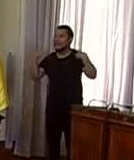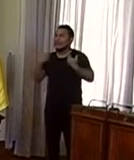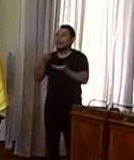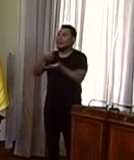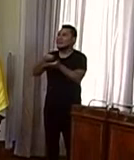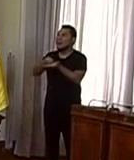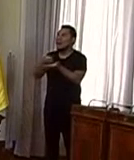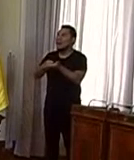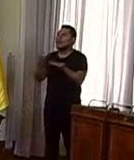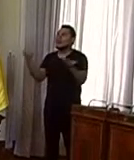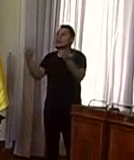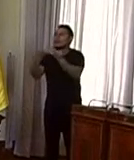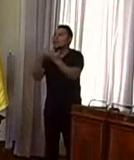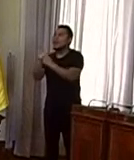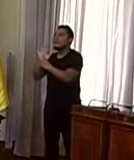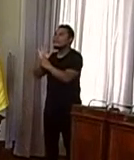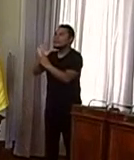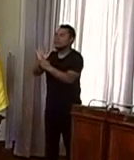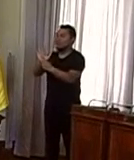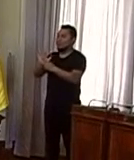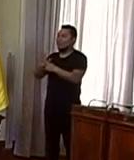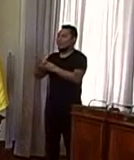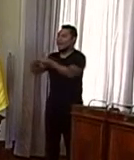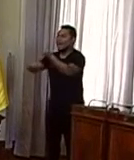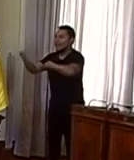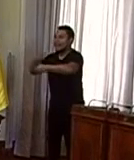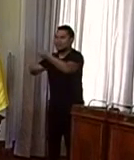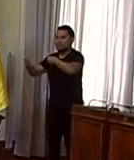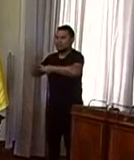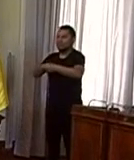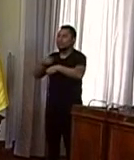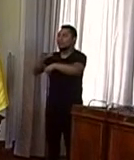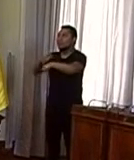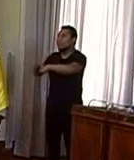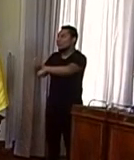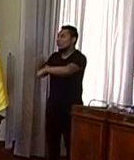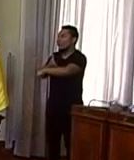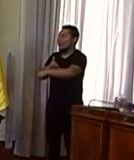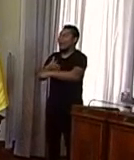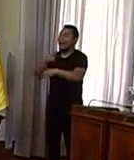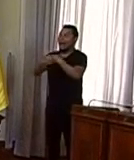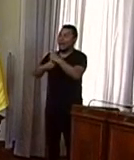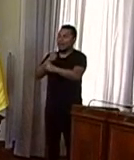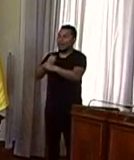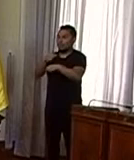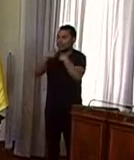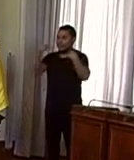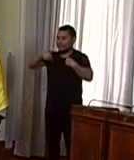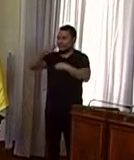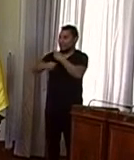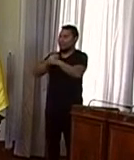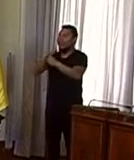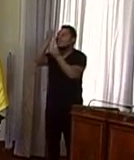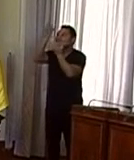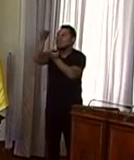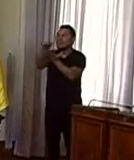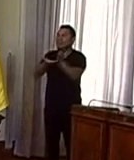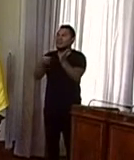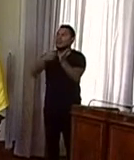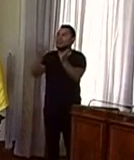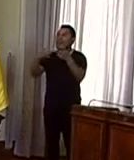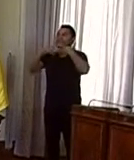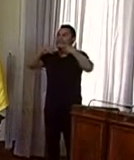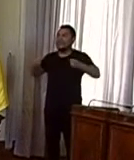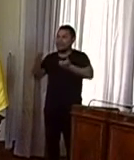Tributaria en relación a los resultados de gestión en materia tributaria al 31 de marzo del presente año. Este informe se encuentra en la